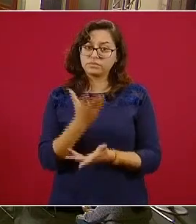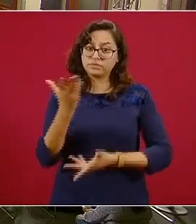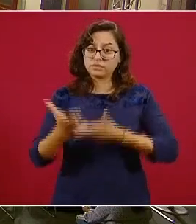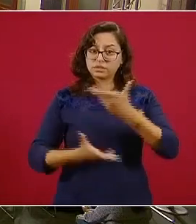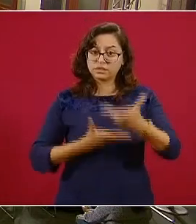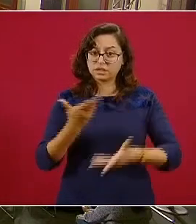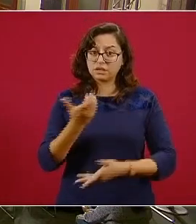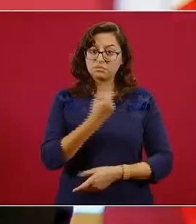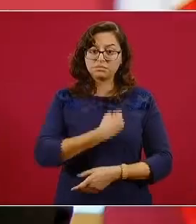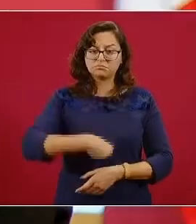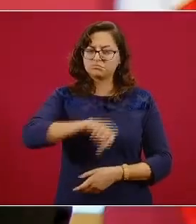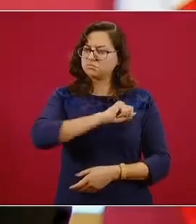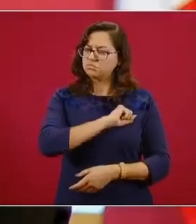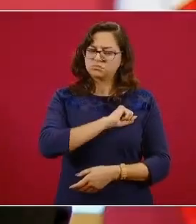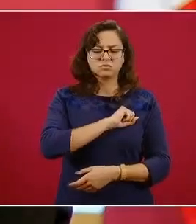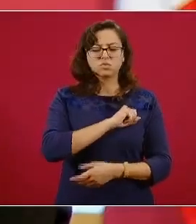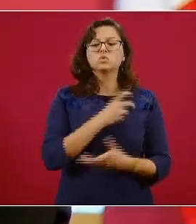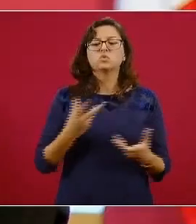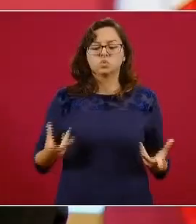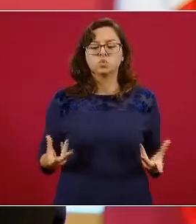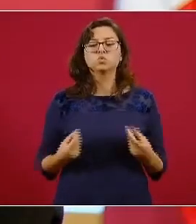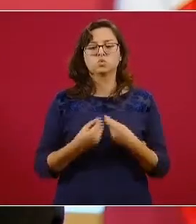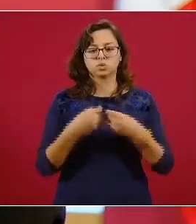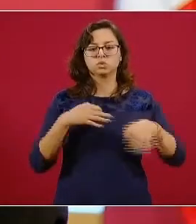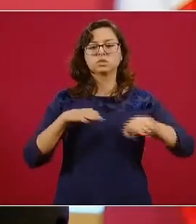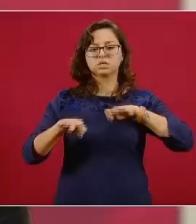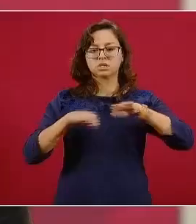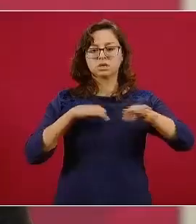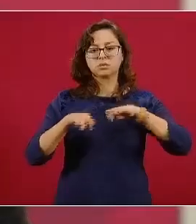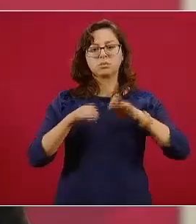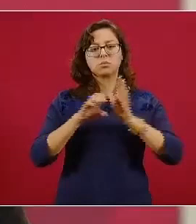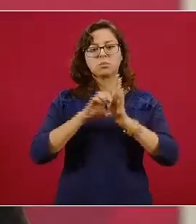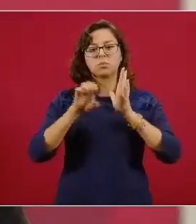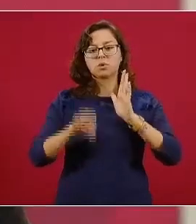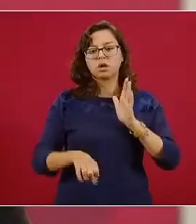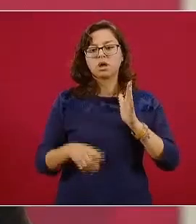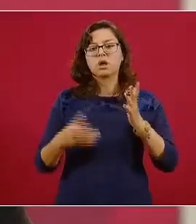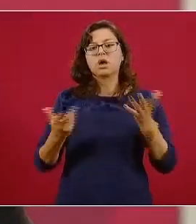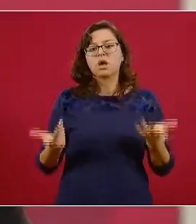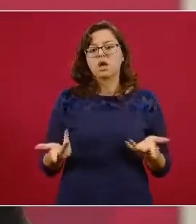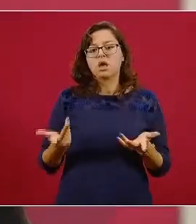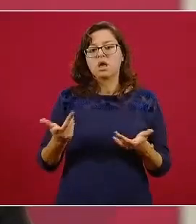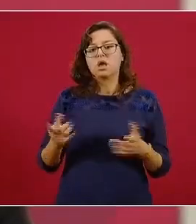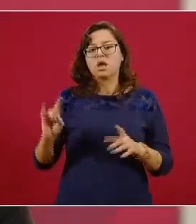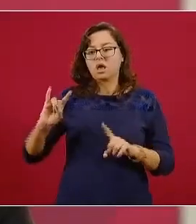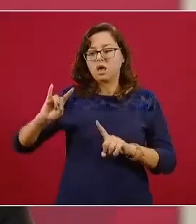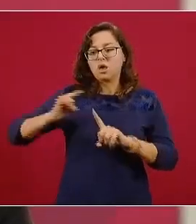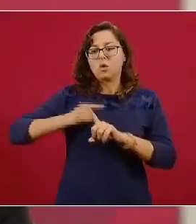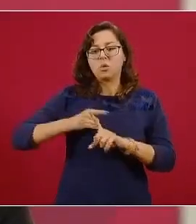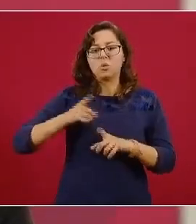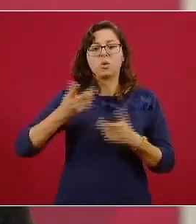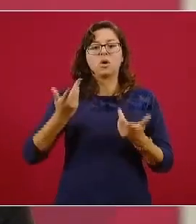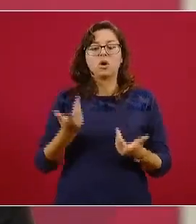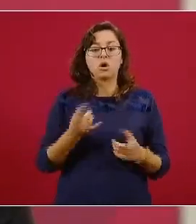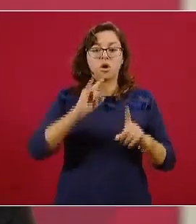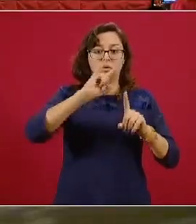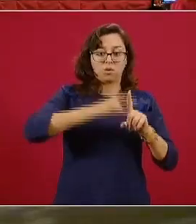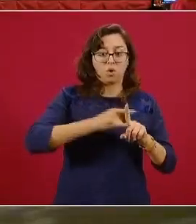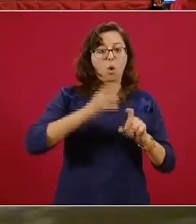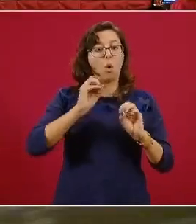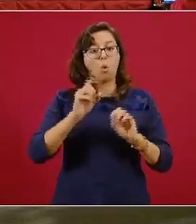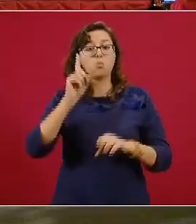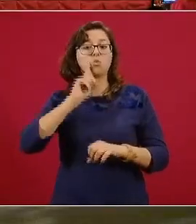salud. Ahí trabajamos de forma muy estrecha para que, por ejemplo, los métodos de barrera, los condones femeninos como masculinos,